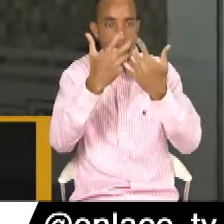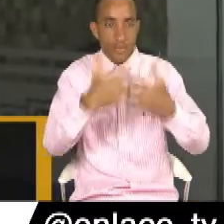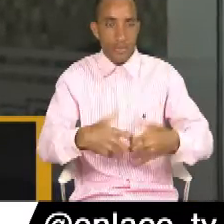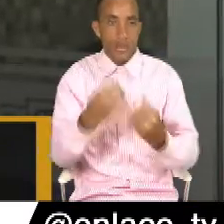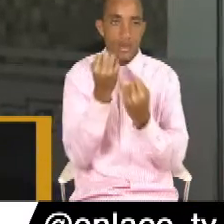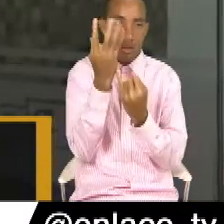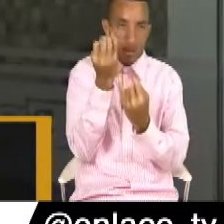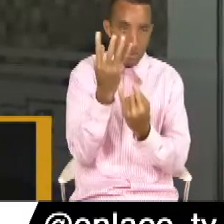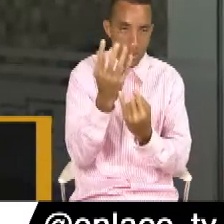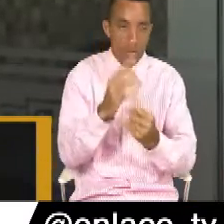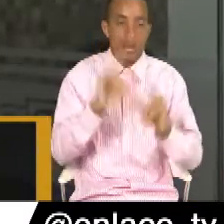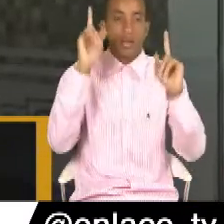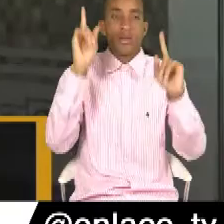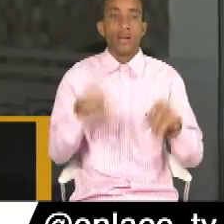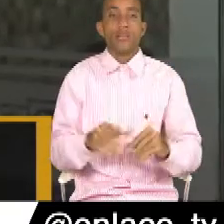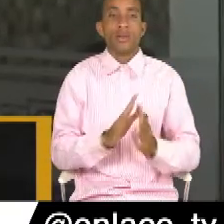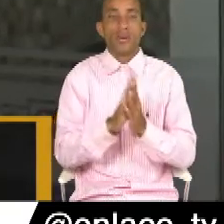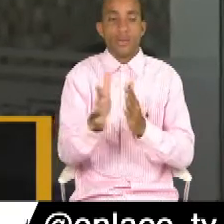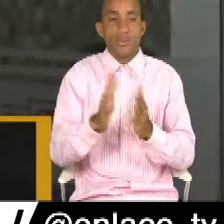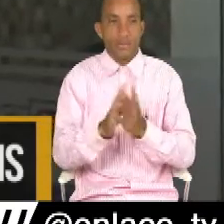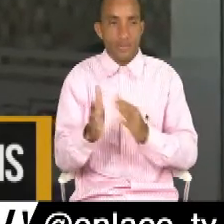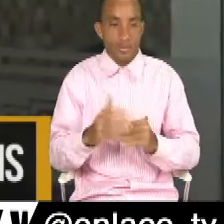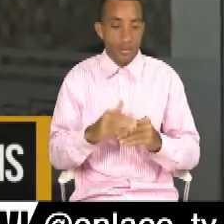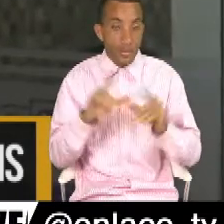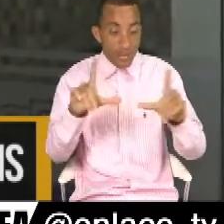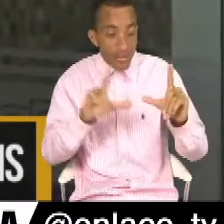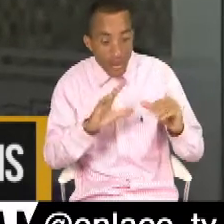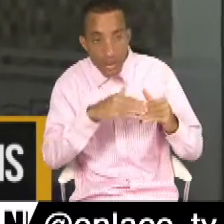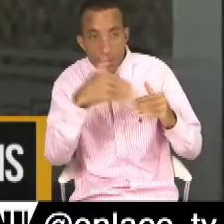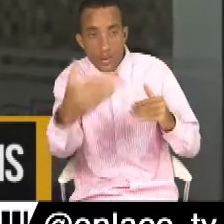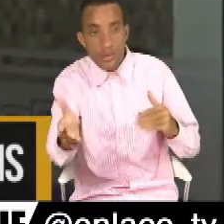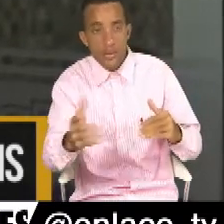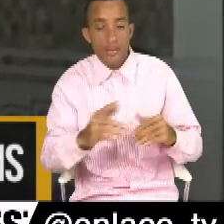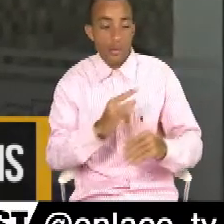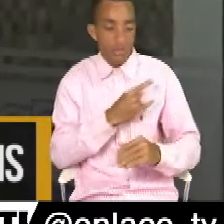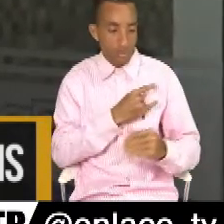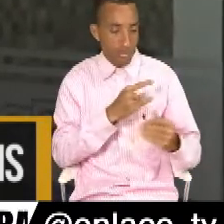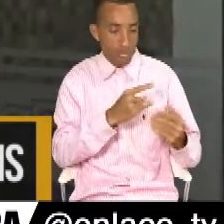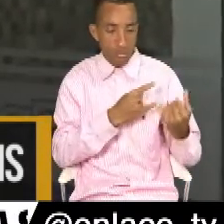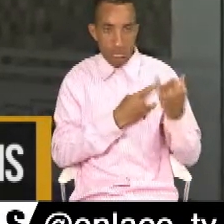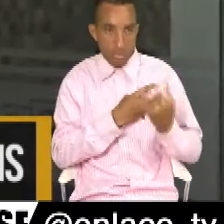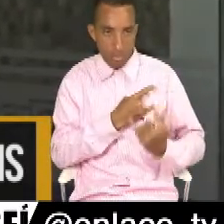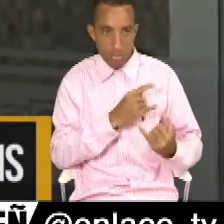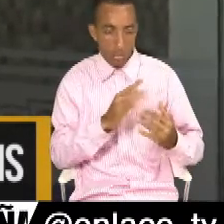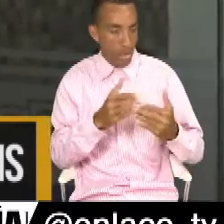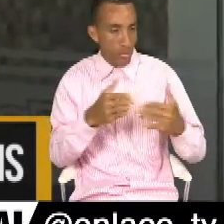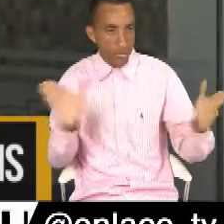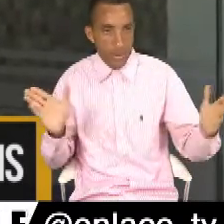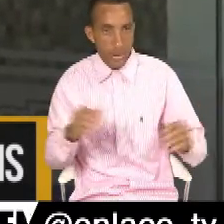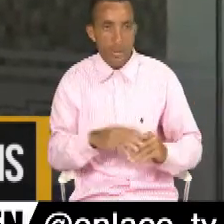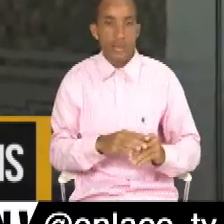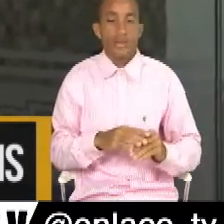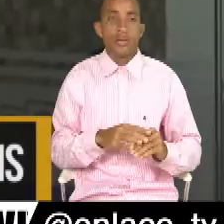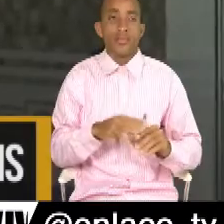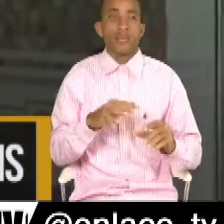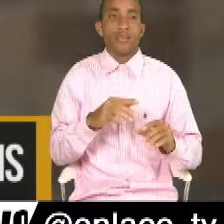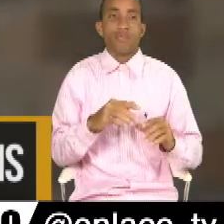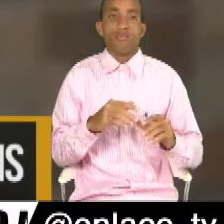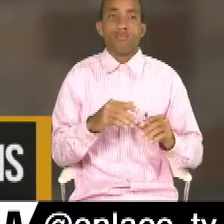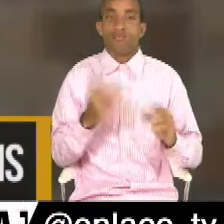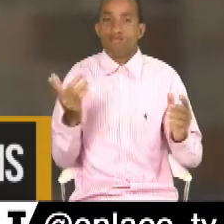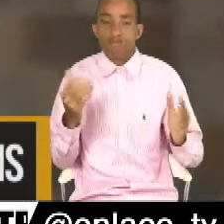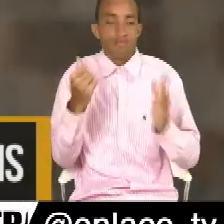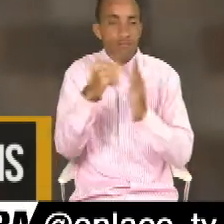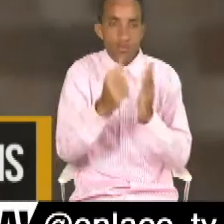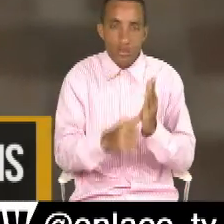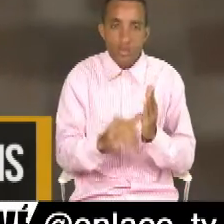posgrado y también tenemos abiertas las inscripciones en los diferentes posgrados y programas de distancia presencial.